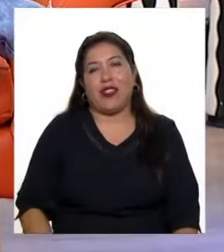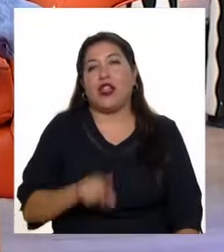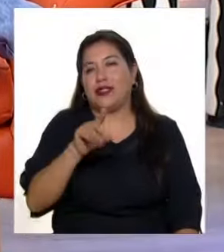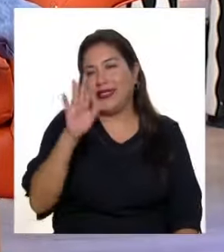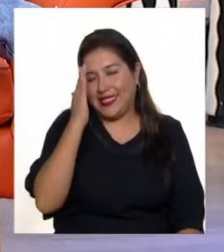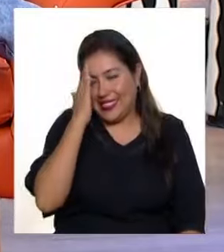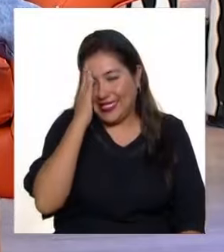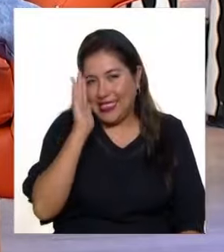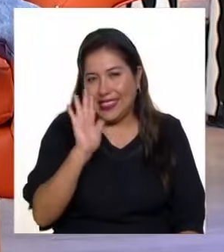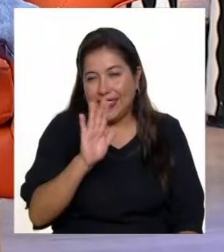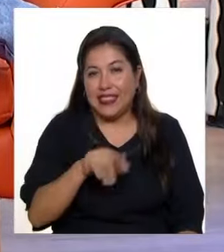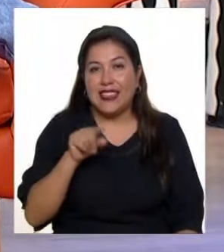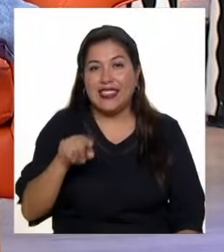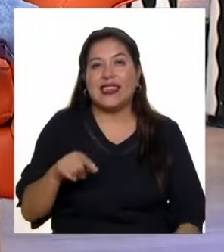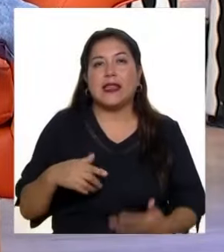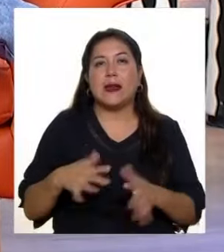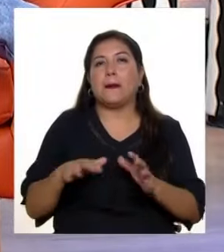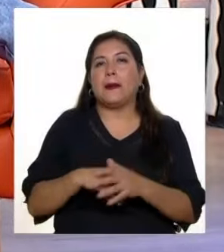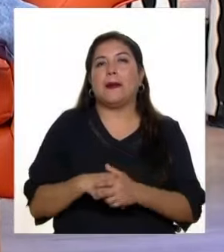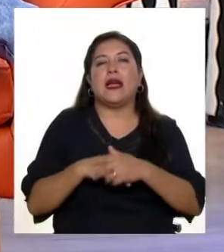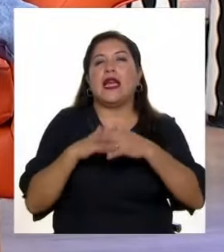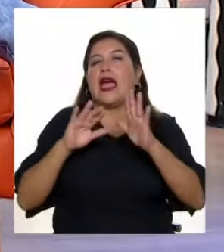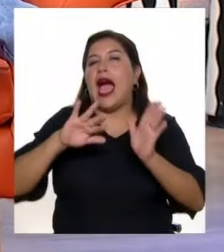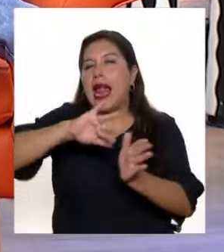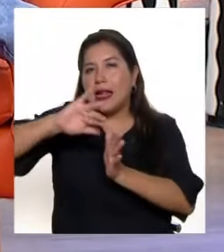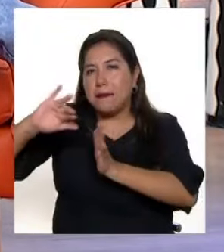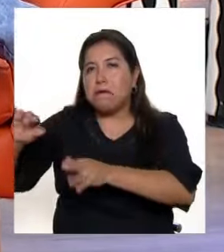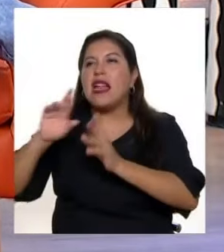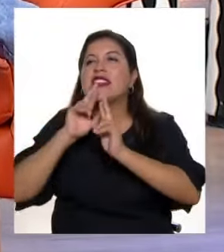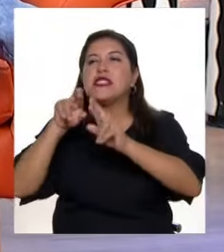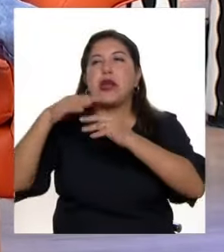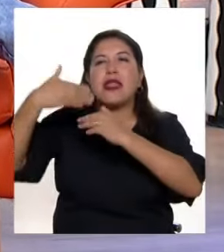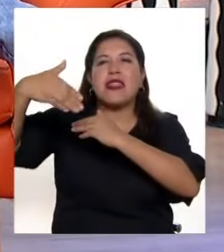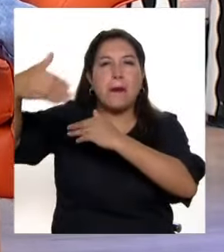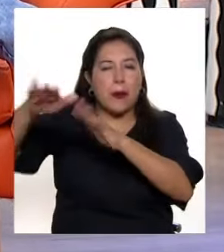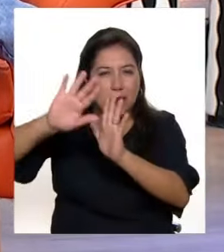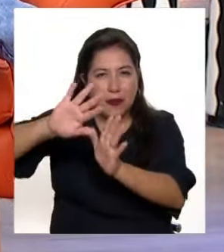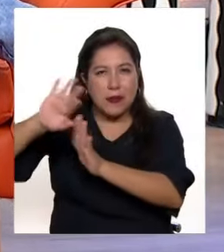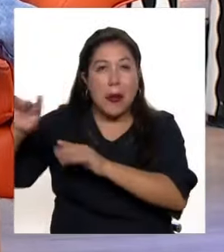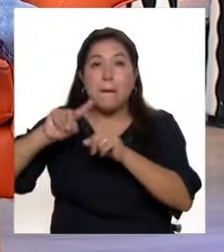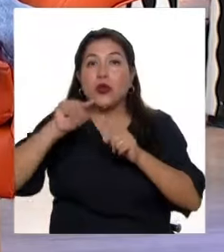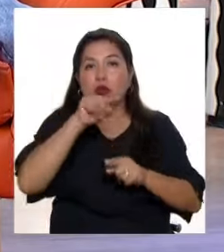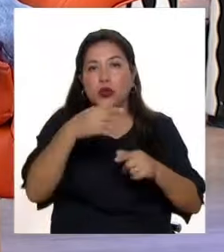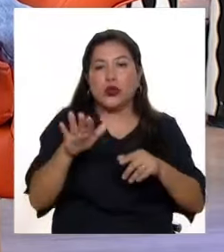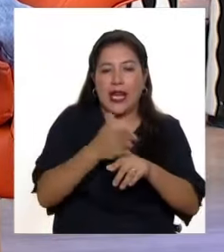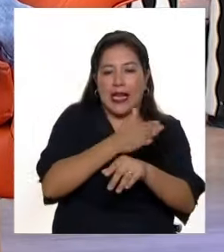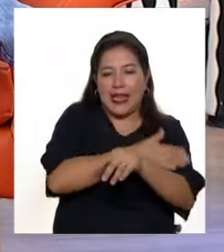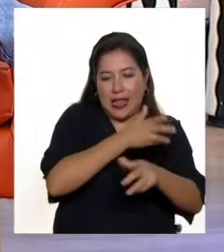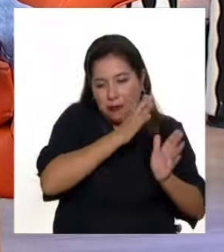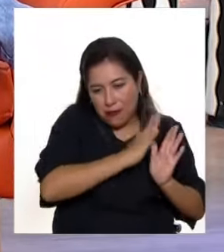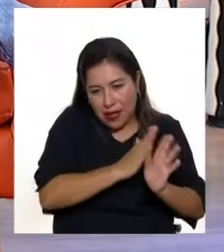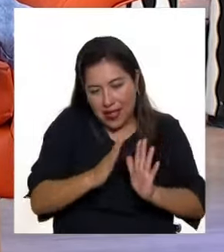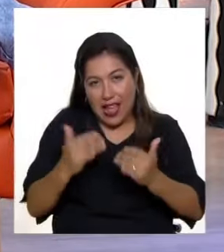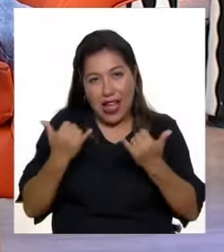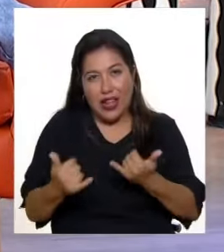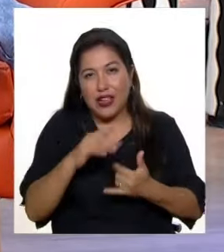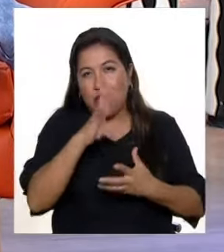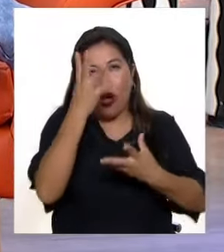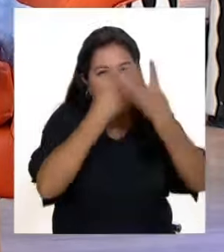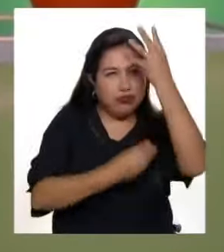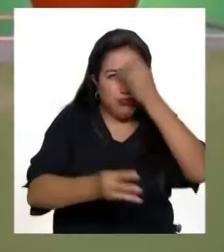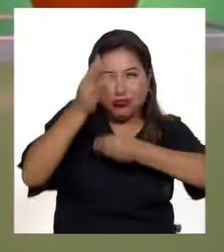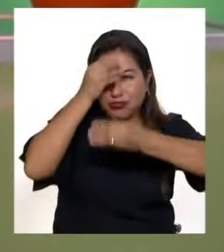al margen de los resultados que vaya a haber, es el proceso en el que estás encaminada. Sí. Es toda esta riqueza que estás recibiendo